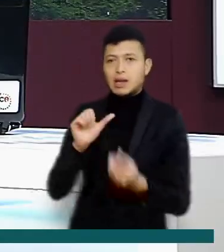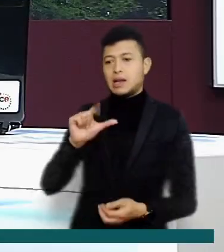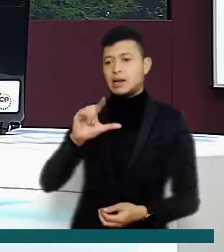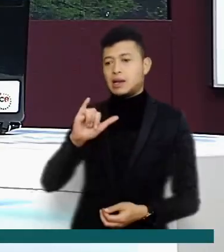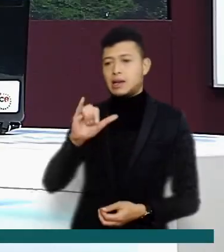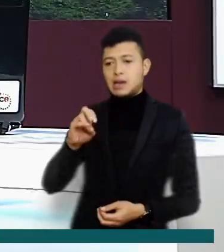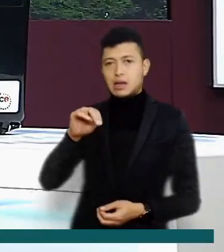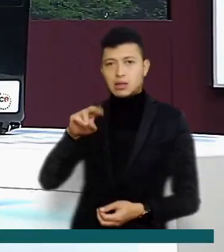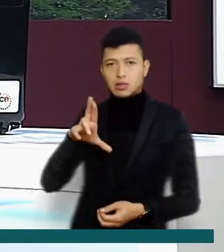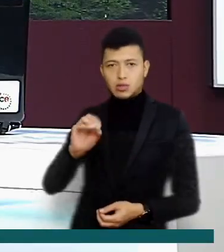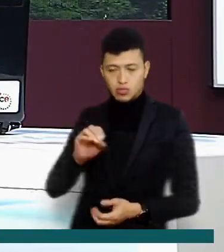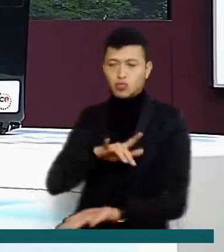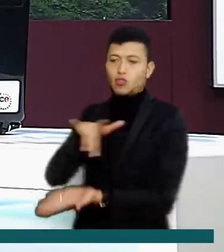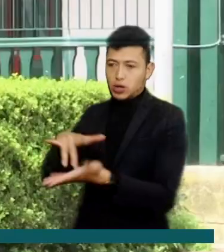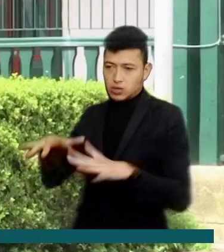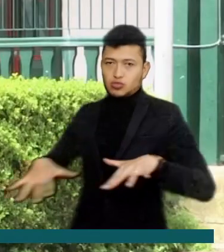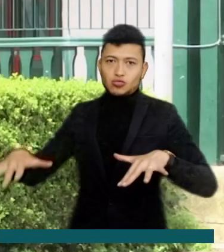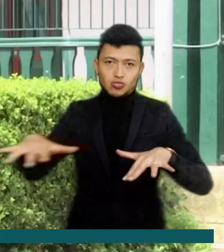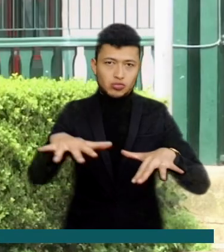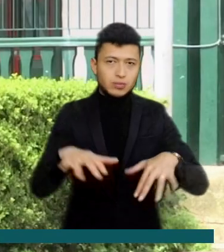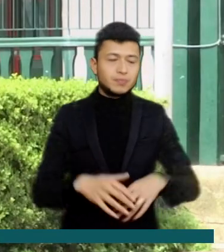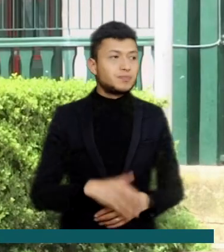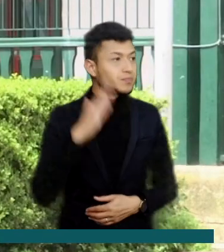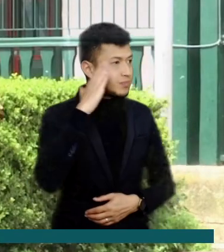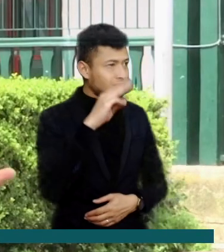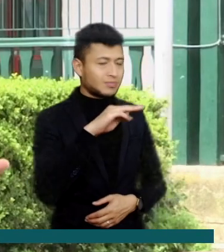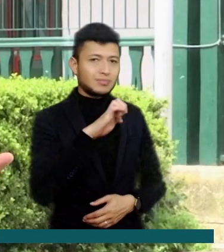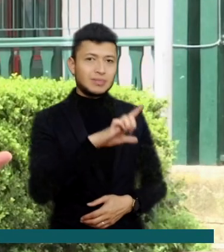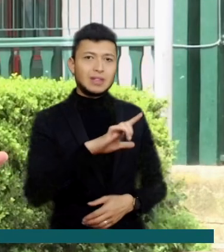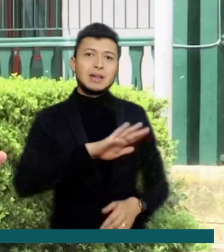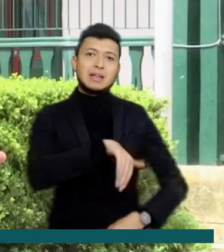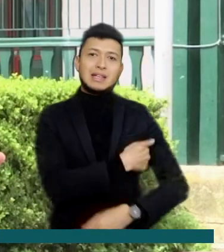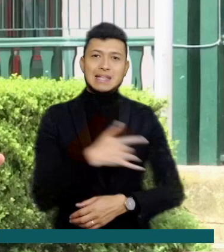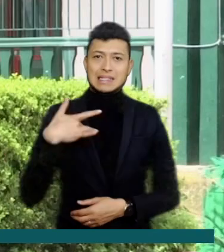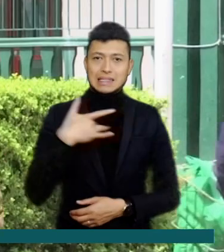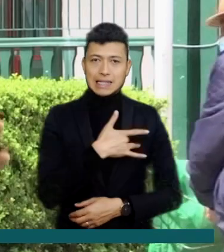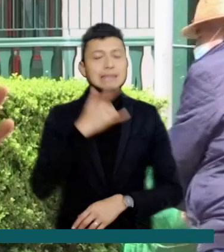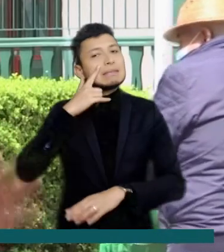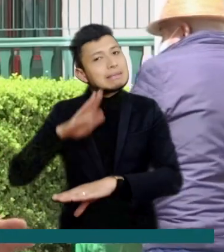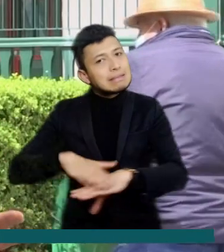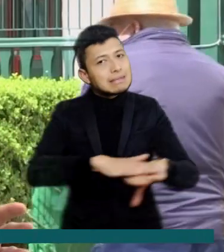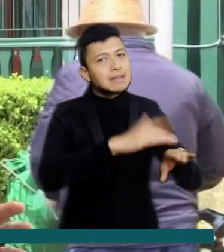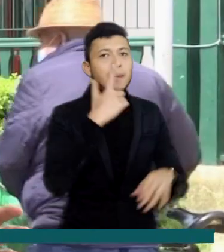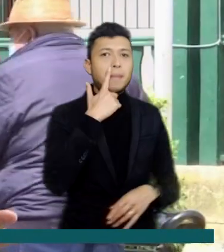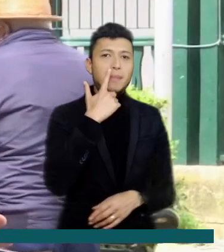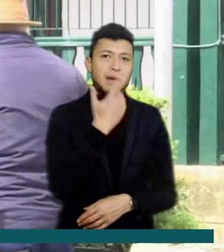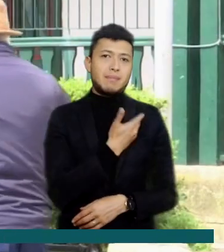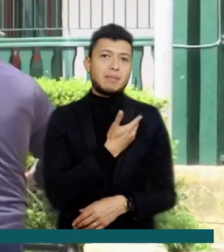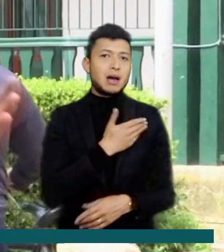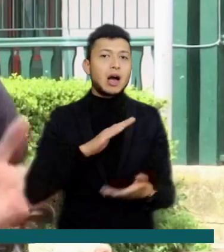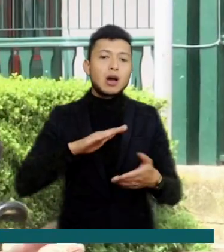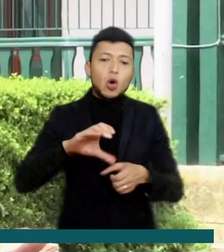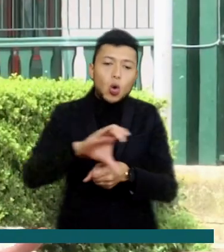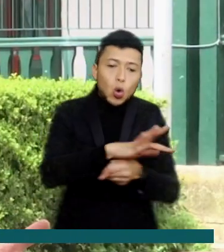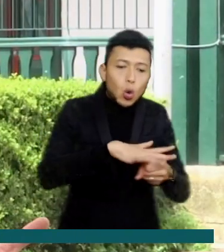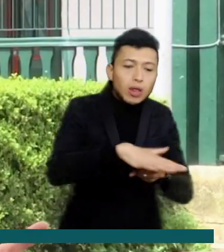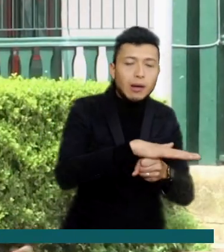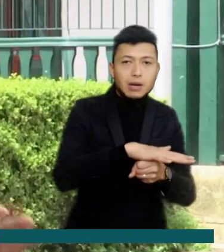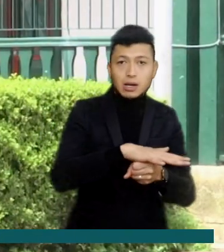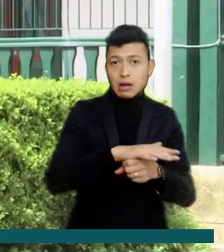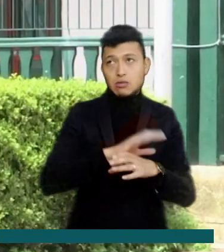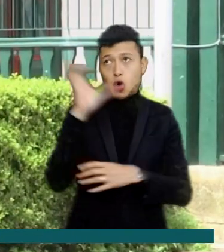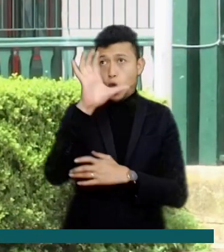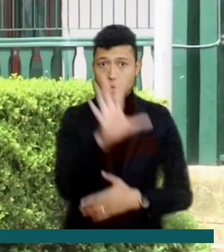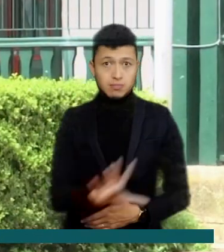visitando alguna de estas zonas. Hola Mabel, desde el Ministerio de Salud hacen un llamado a los padres de familia no solo de Cundinamarca,